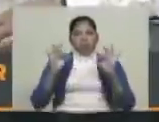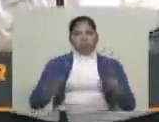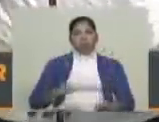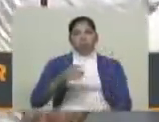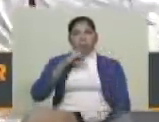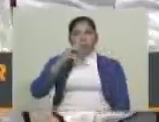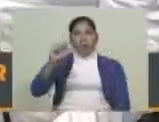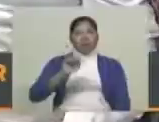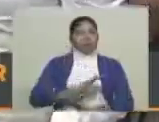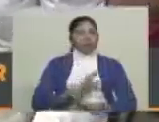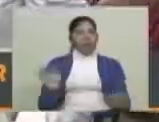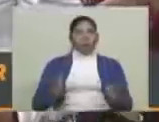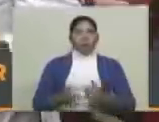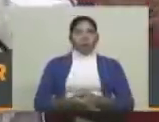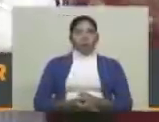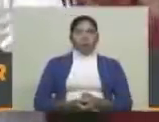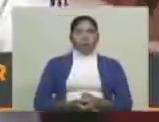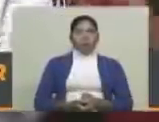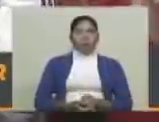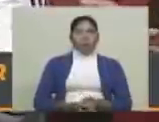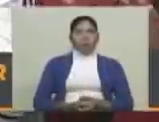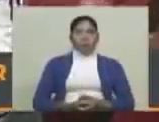Moros.